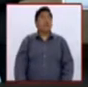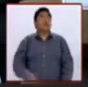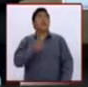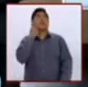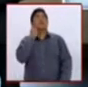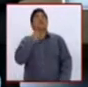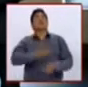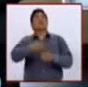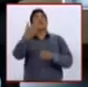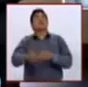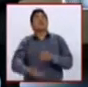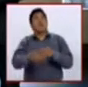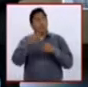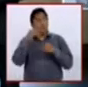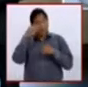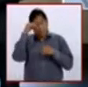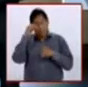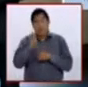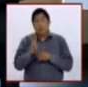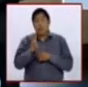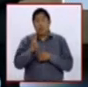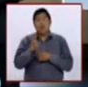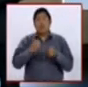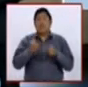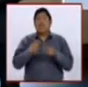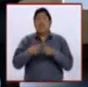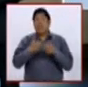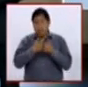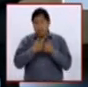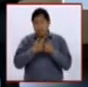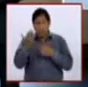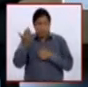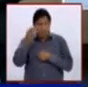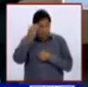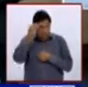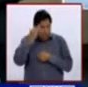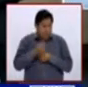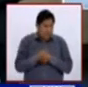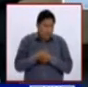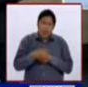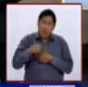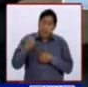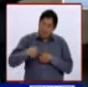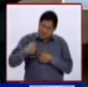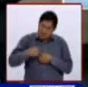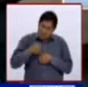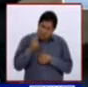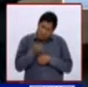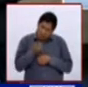Acaba de terminar las declaraciones de Williams Villarruel. La fiscal